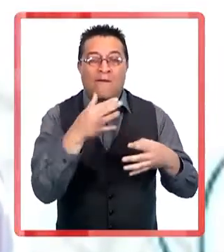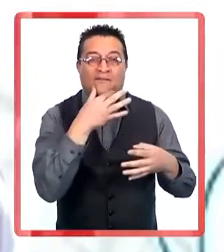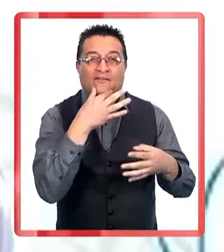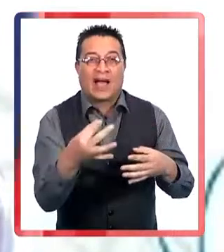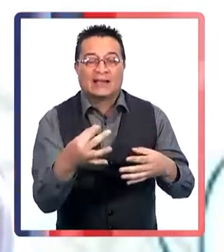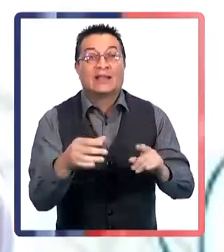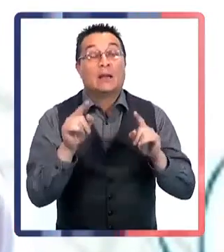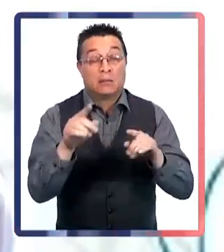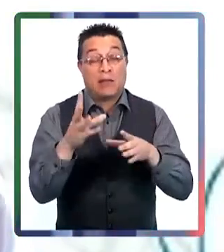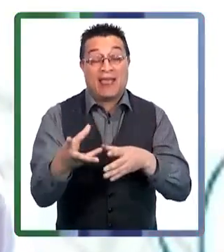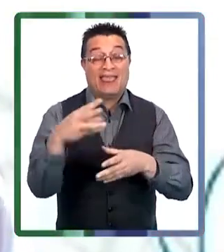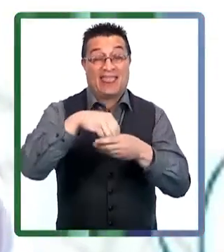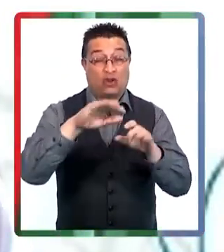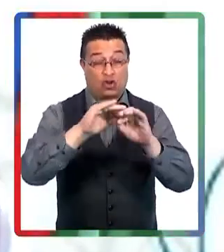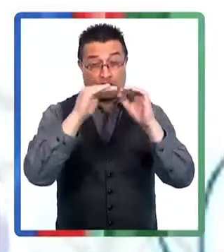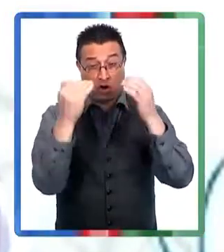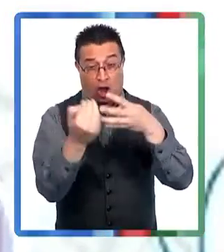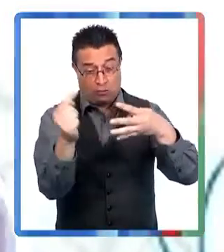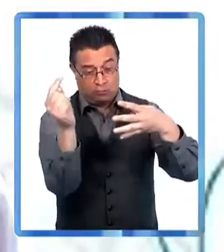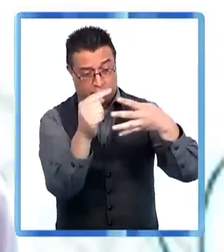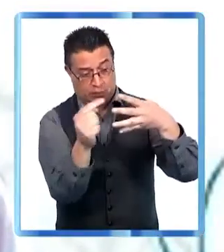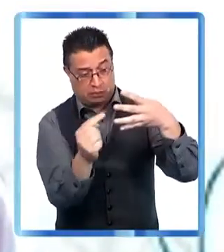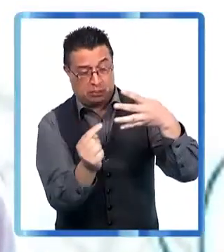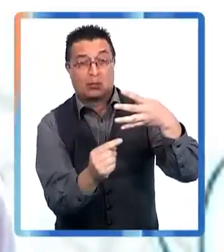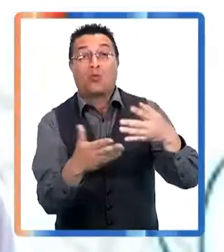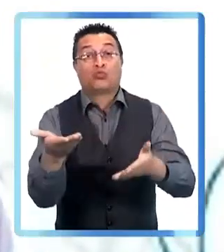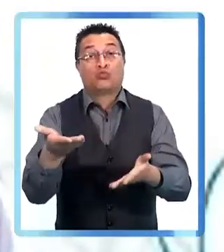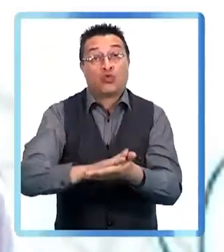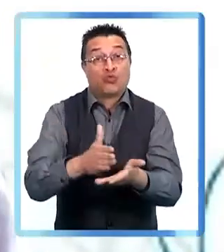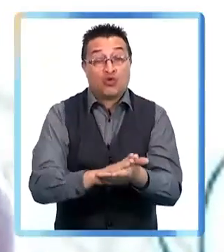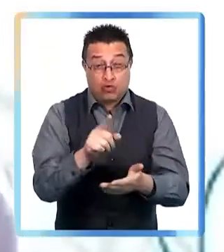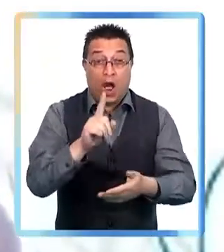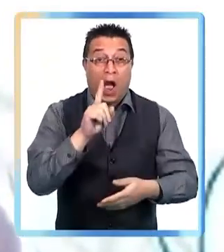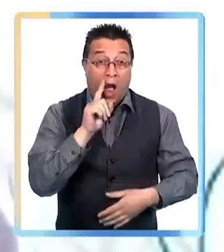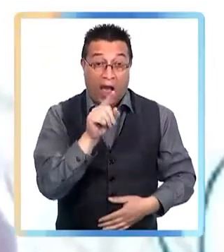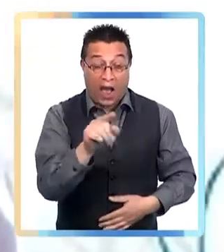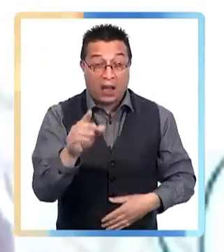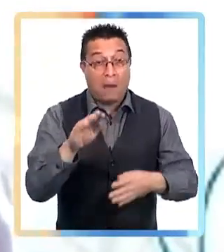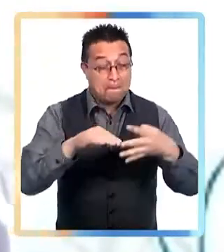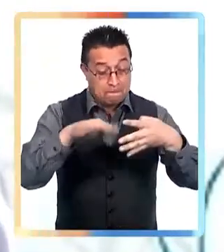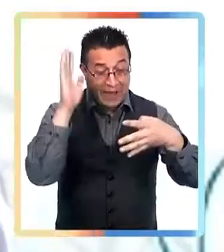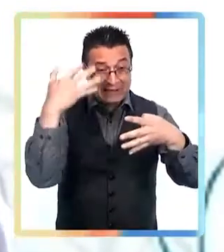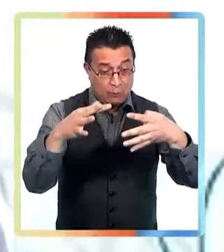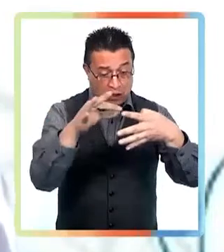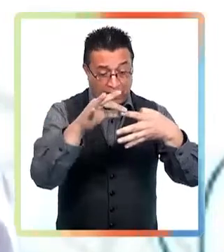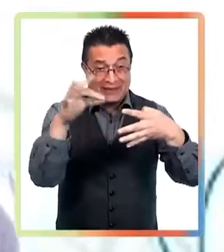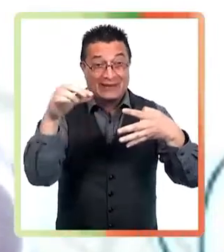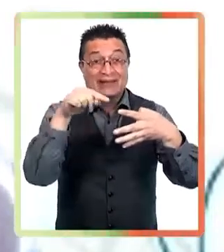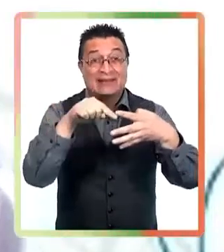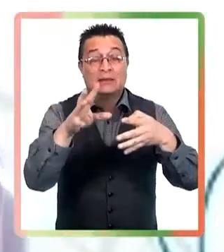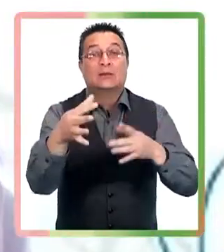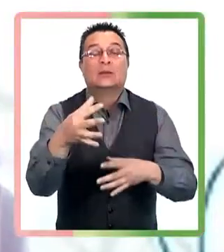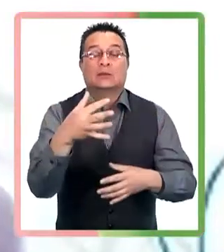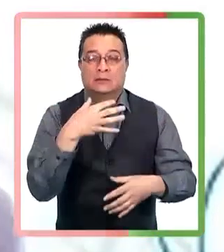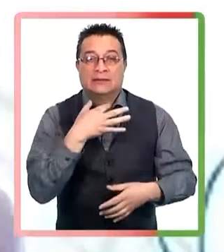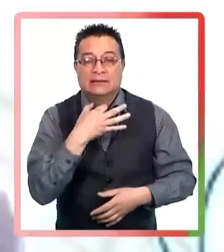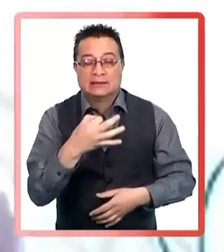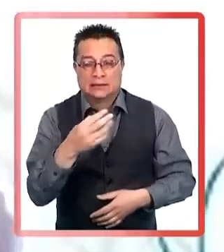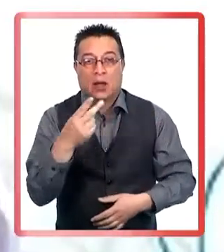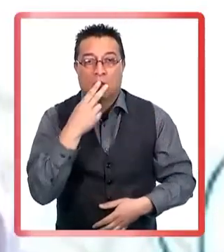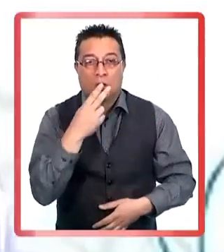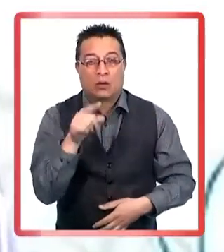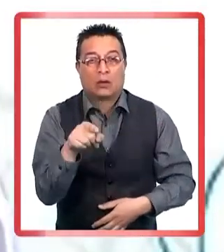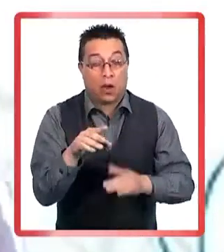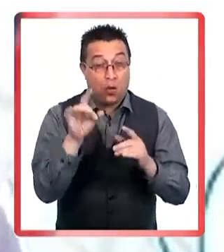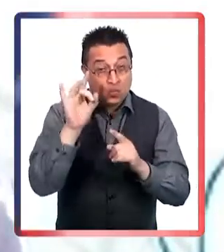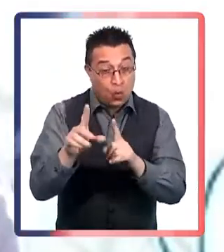únicos. Dentro de todas las causas de mortalidad que existen, una de las más relevantes es el consumo de tabaco.